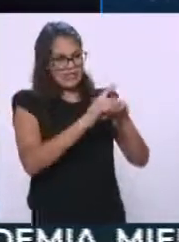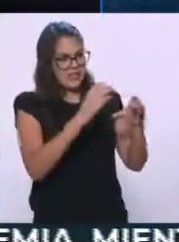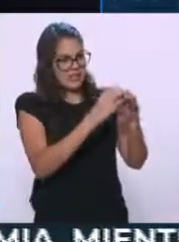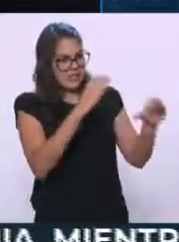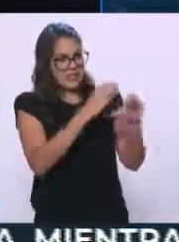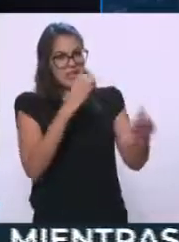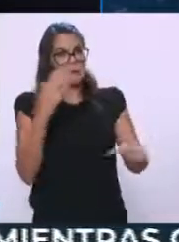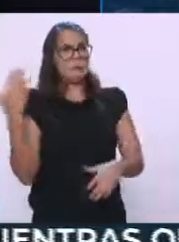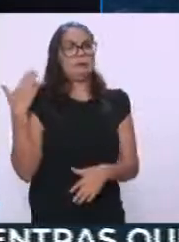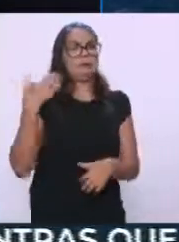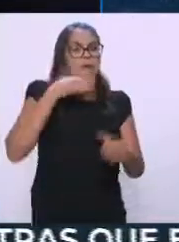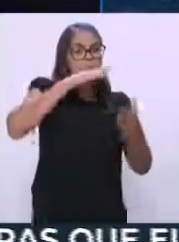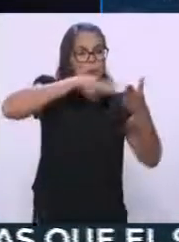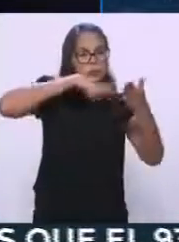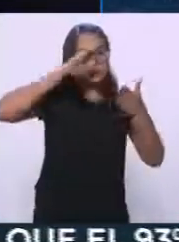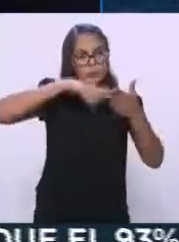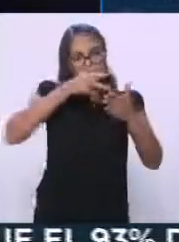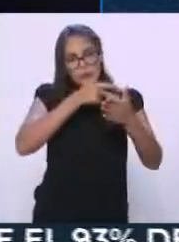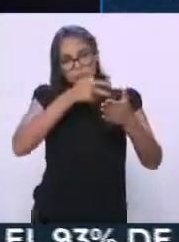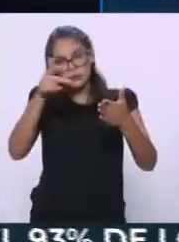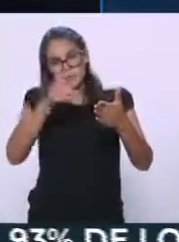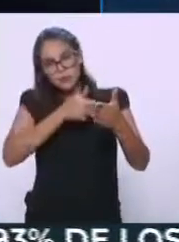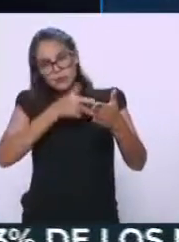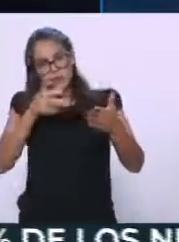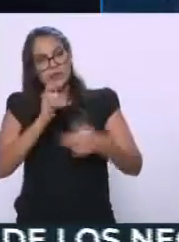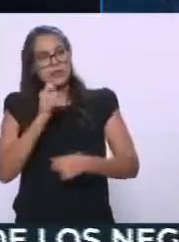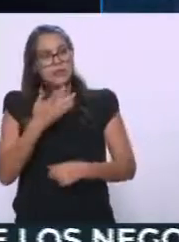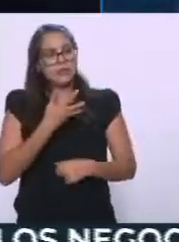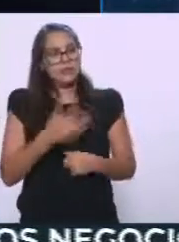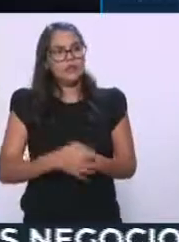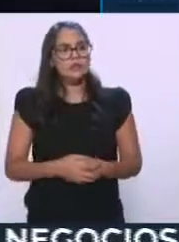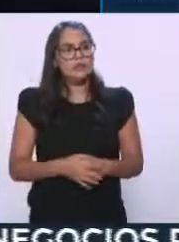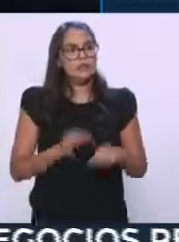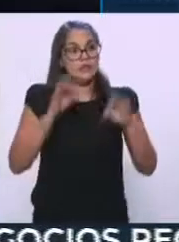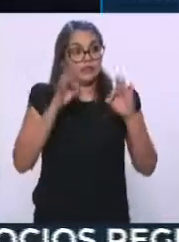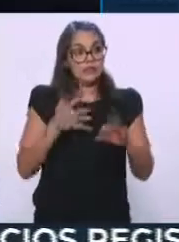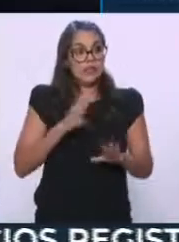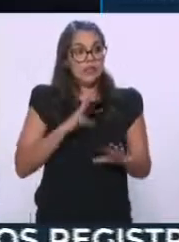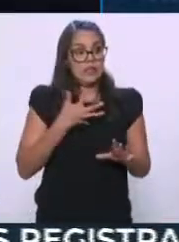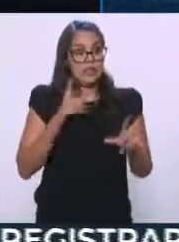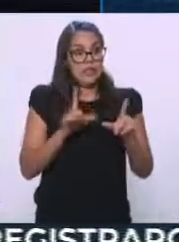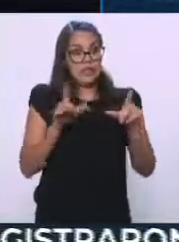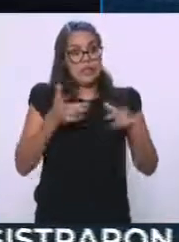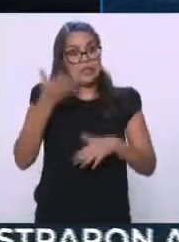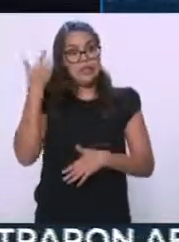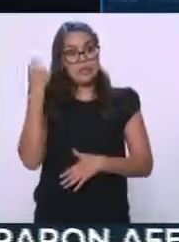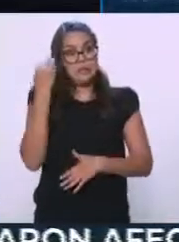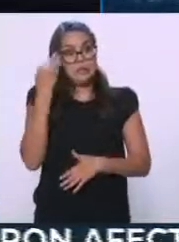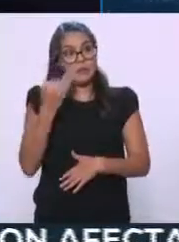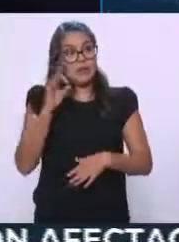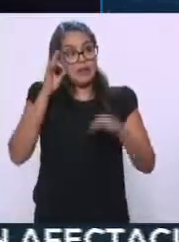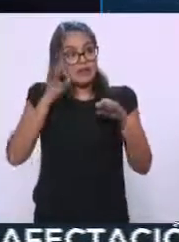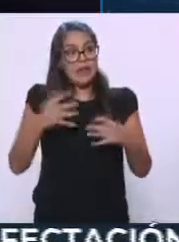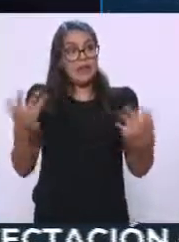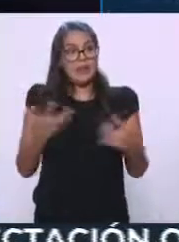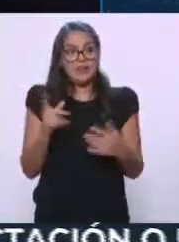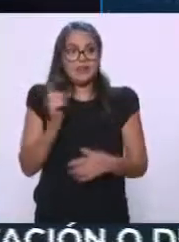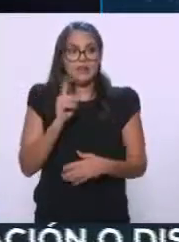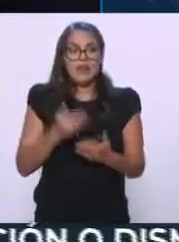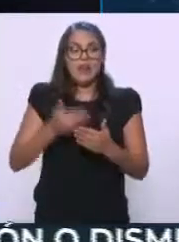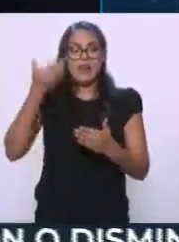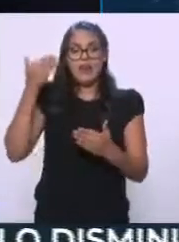pintados recientemente, entonces no necesariamente estaban listos desde hace mucho tiempo para actuar así, sino que en los